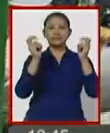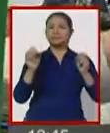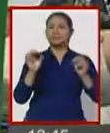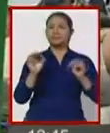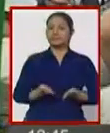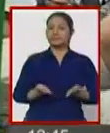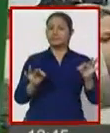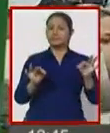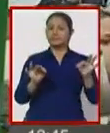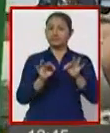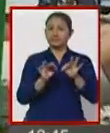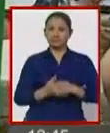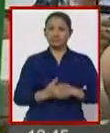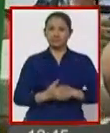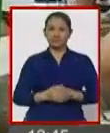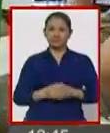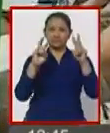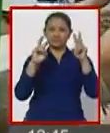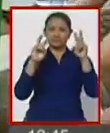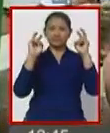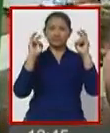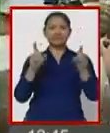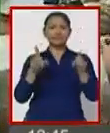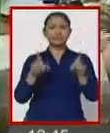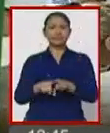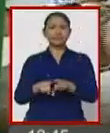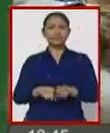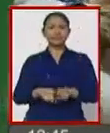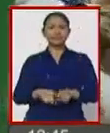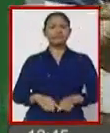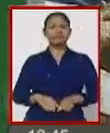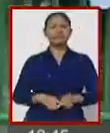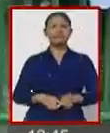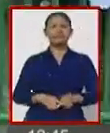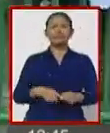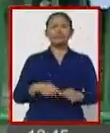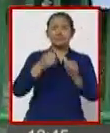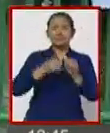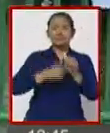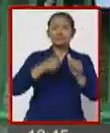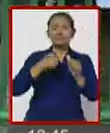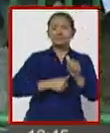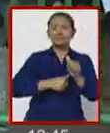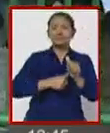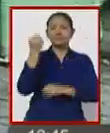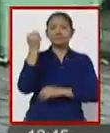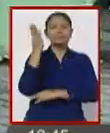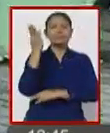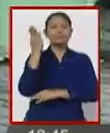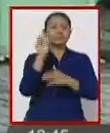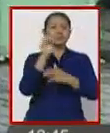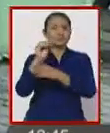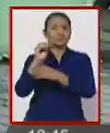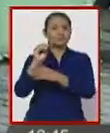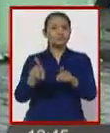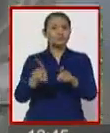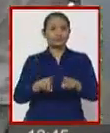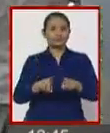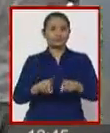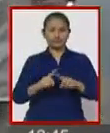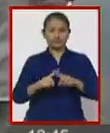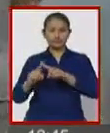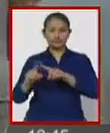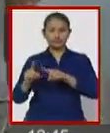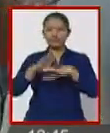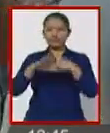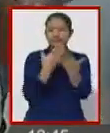el tema de los viáticos que reciben como bono de alimentación. Todo